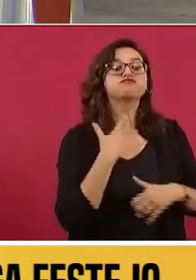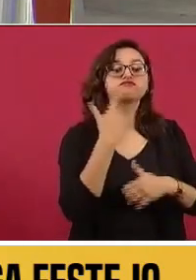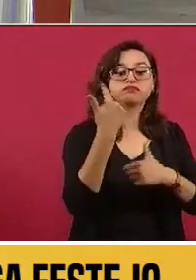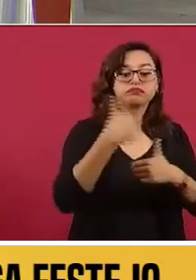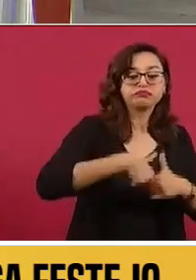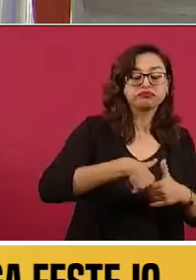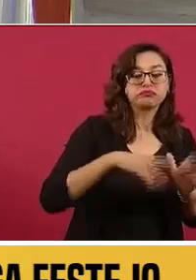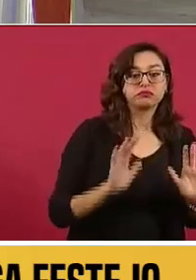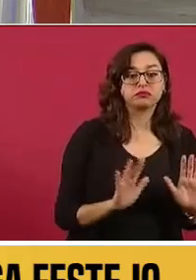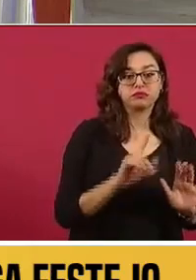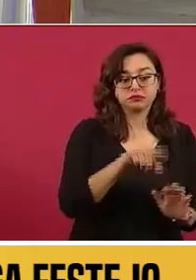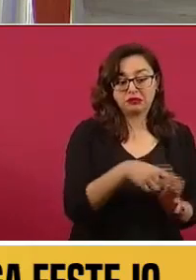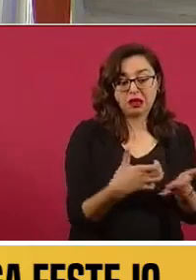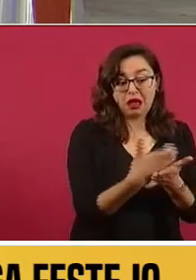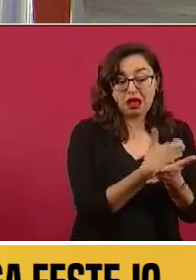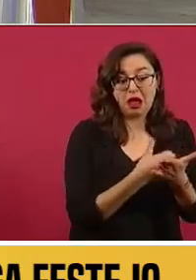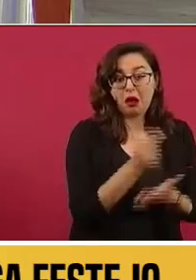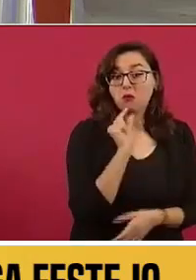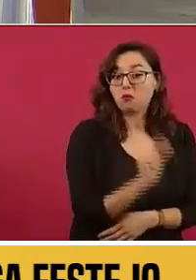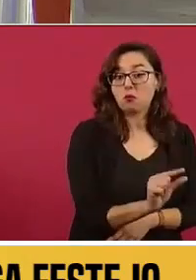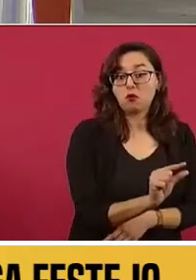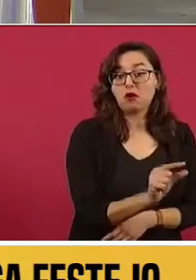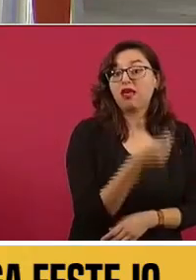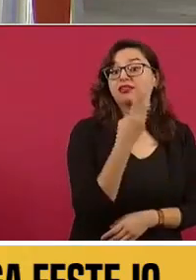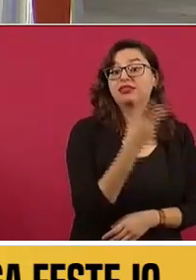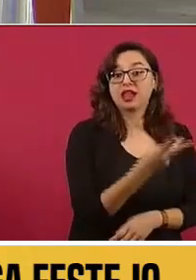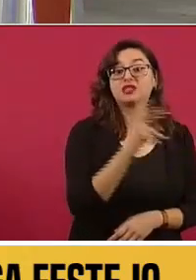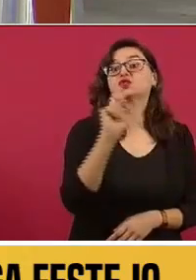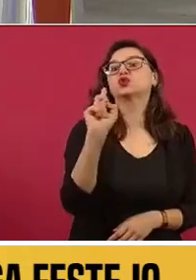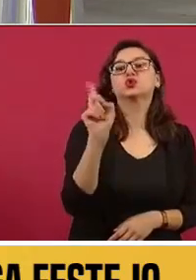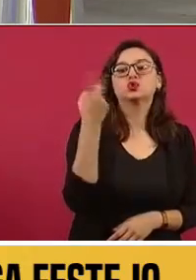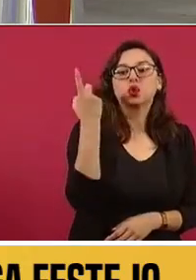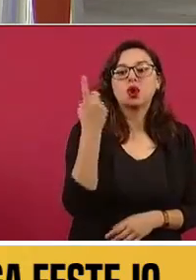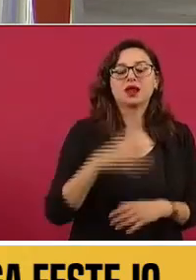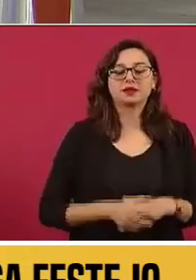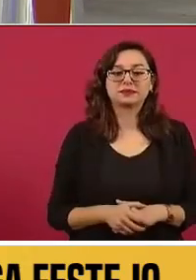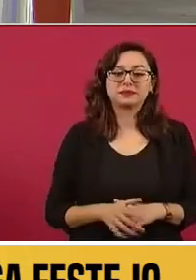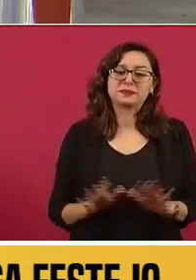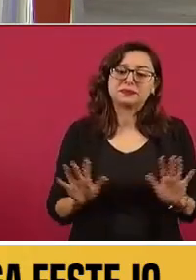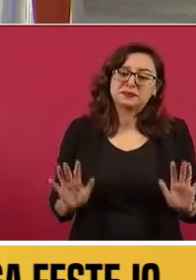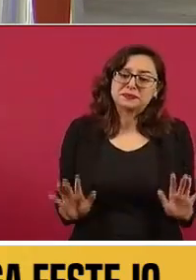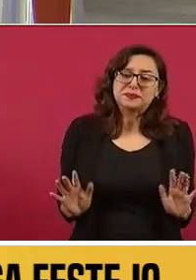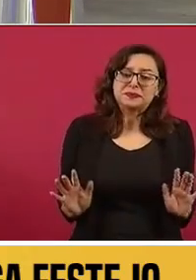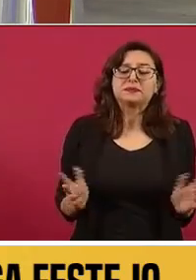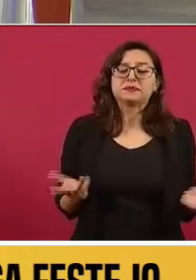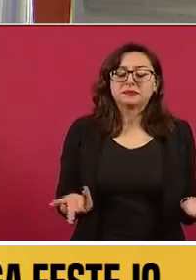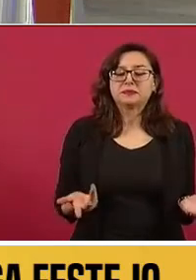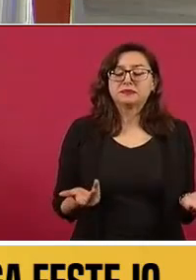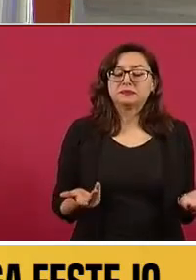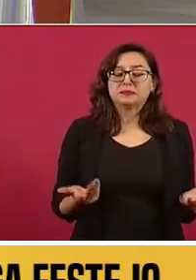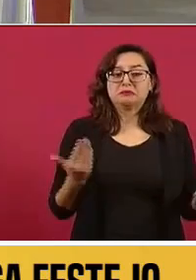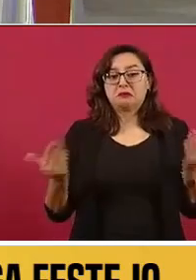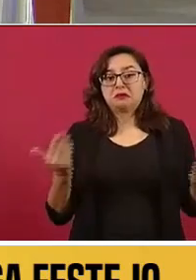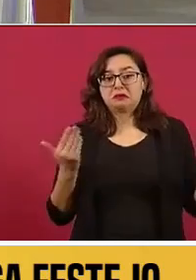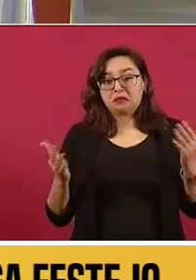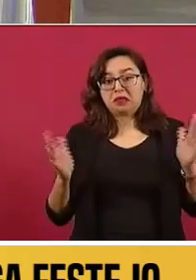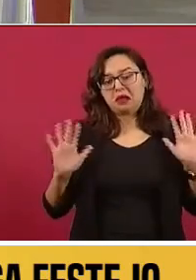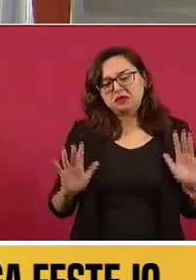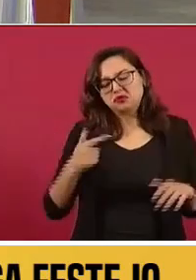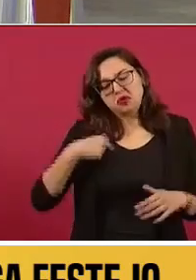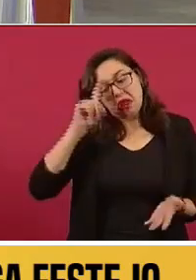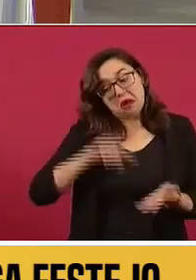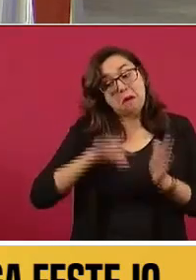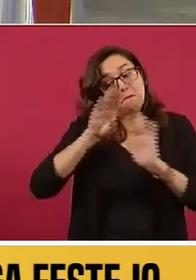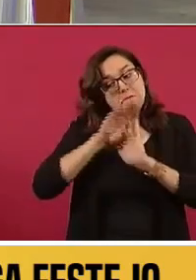propios números, la ganancia es muchísimo menor, $3 por barril. Que digo, en realidad es bastante menos, pero por ahora vamos a dar por buenos sus